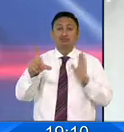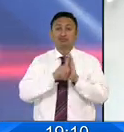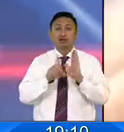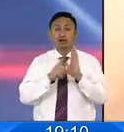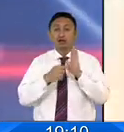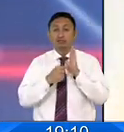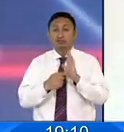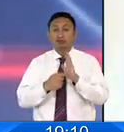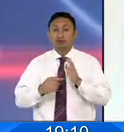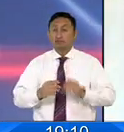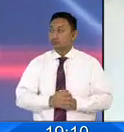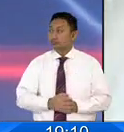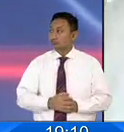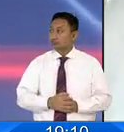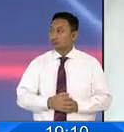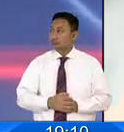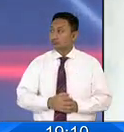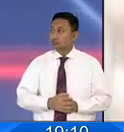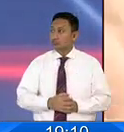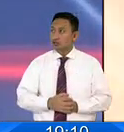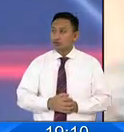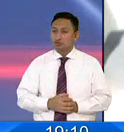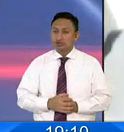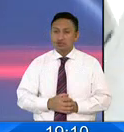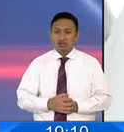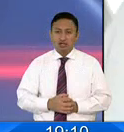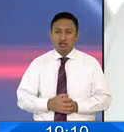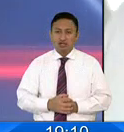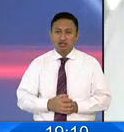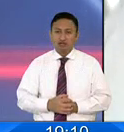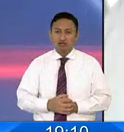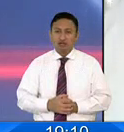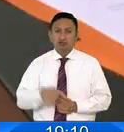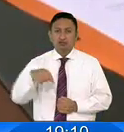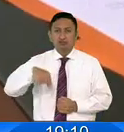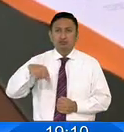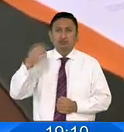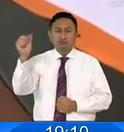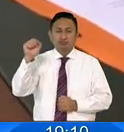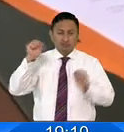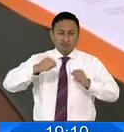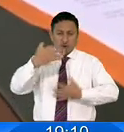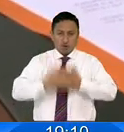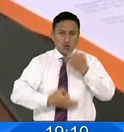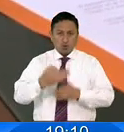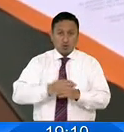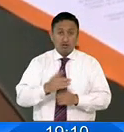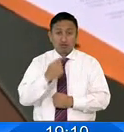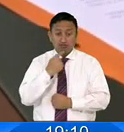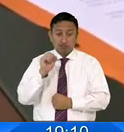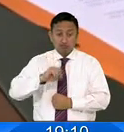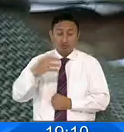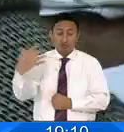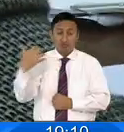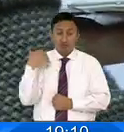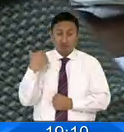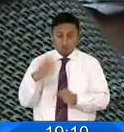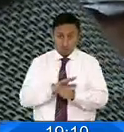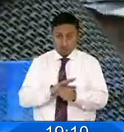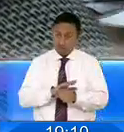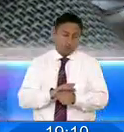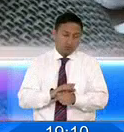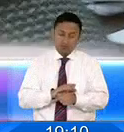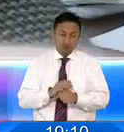Bajo este razonamiento, lo que sí podría ocurrir, según el entendido en derecho, es que la jueza sostenga que la garantía prendaria no es